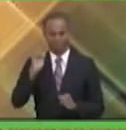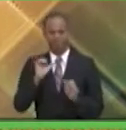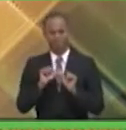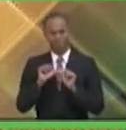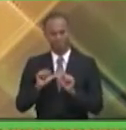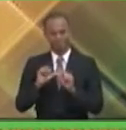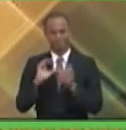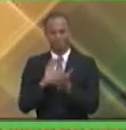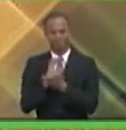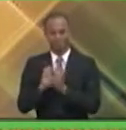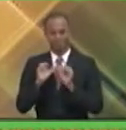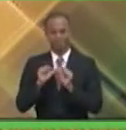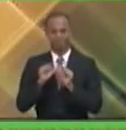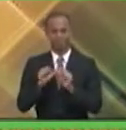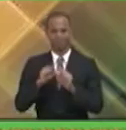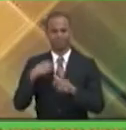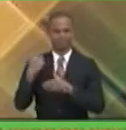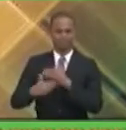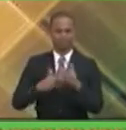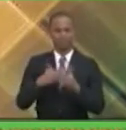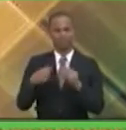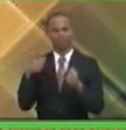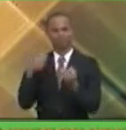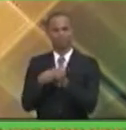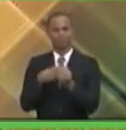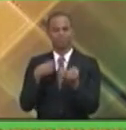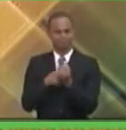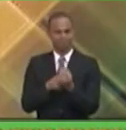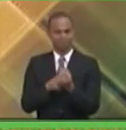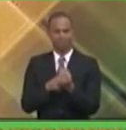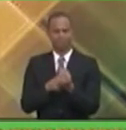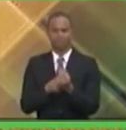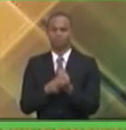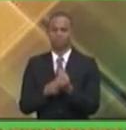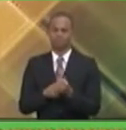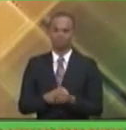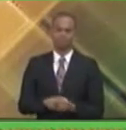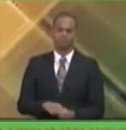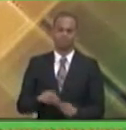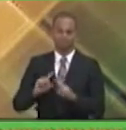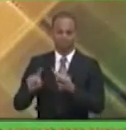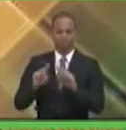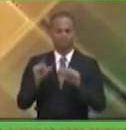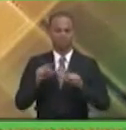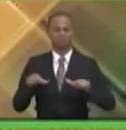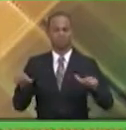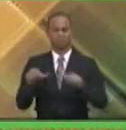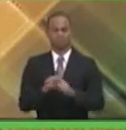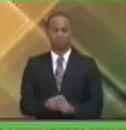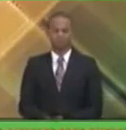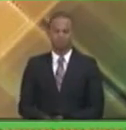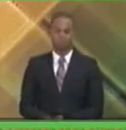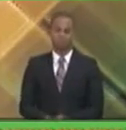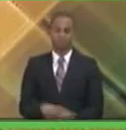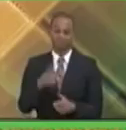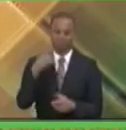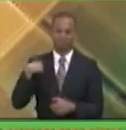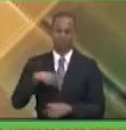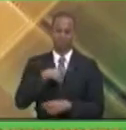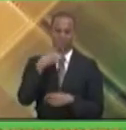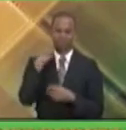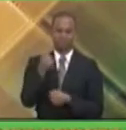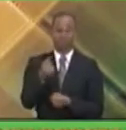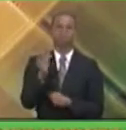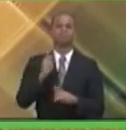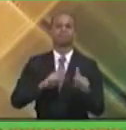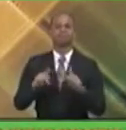a plantar y vas a seguir hacia adelante con el apoyo y patrocinadores de diferentes lugares. Y creemos en ello. Creemos en la persona